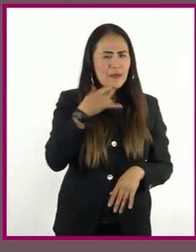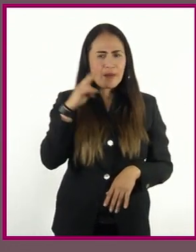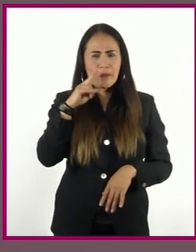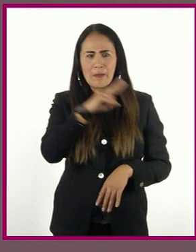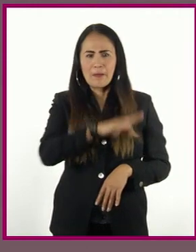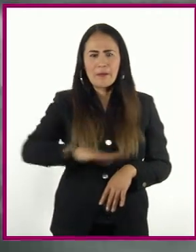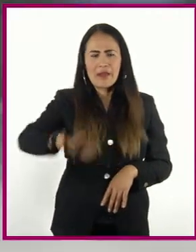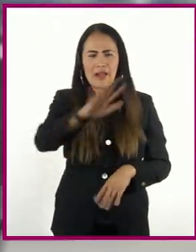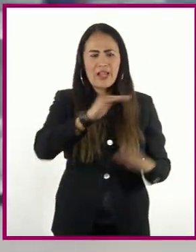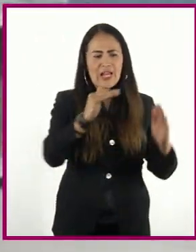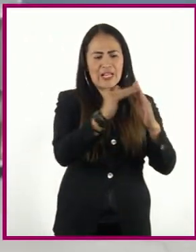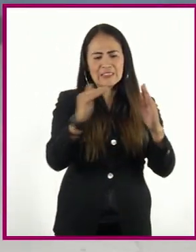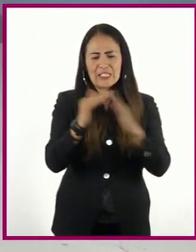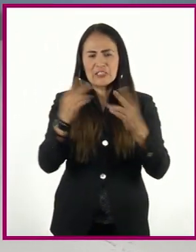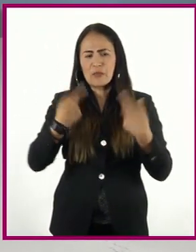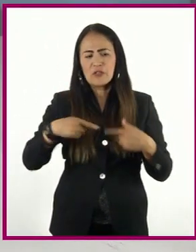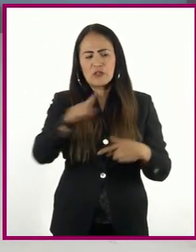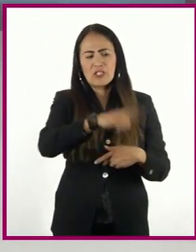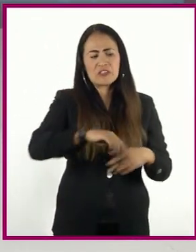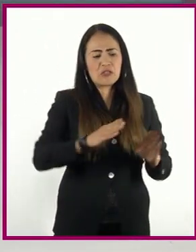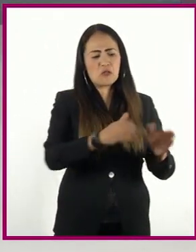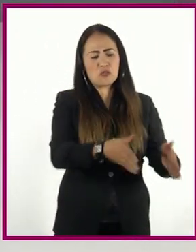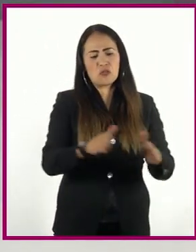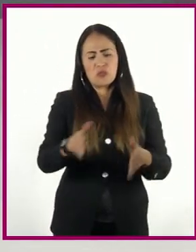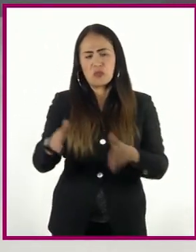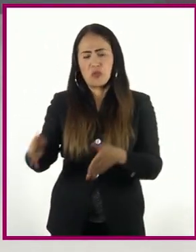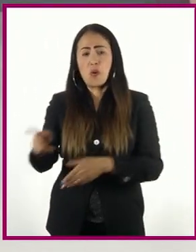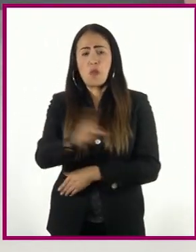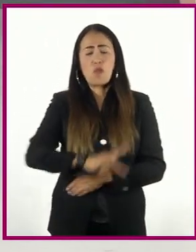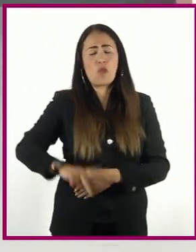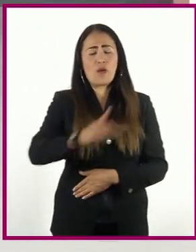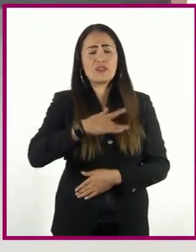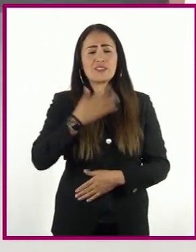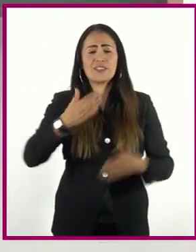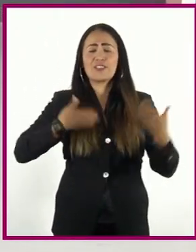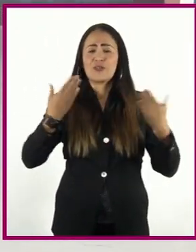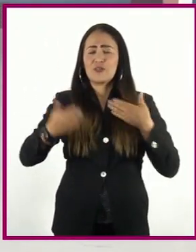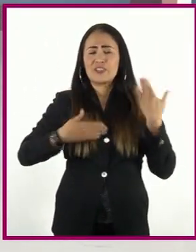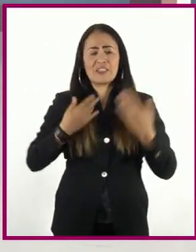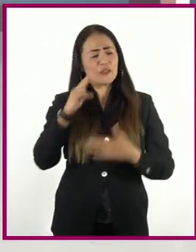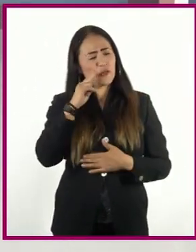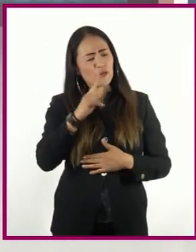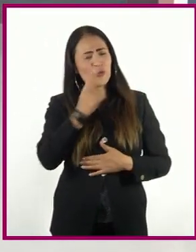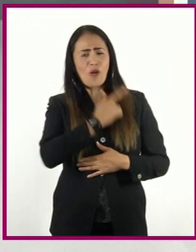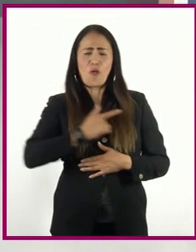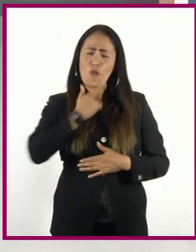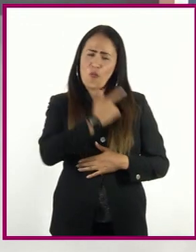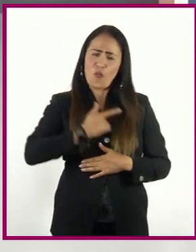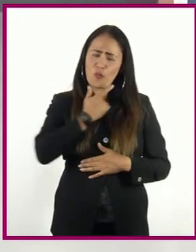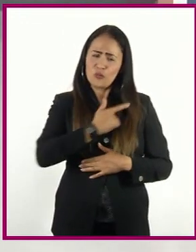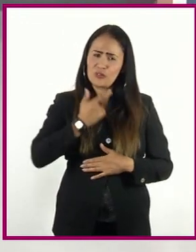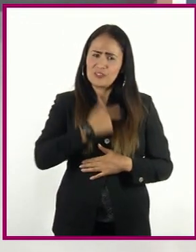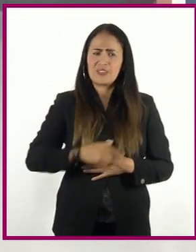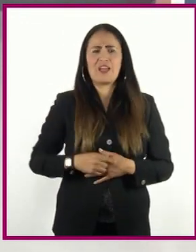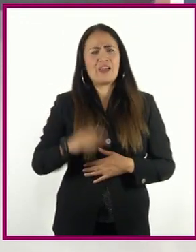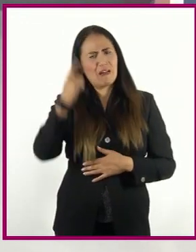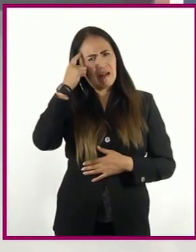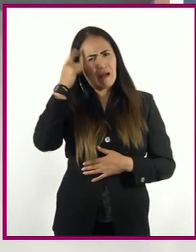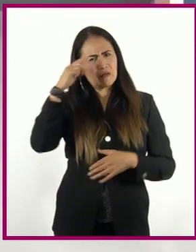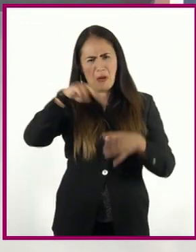mansión de la muerte. Nuestro pueblo se divierte, encuentra placer en eso, y sin que le falte el